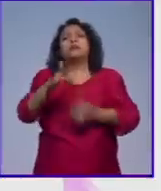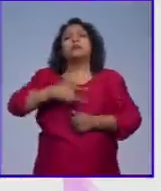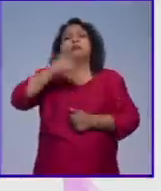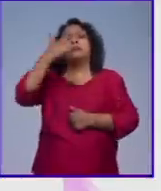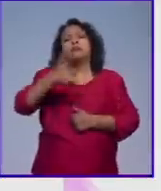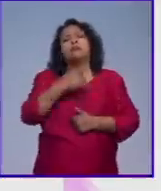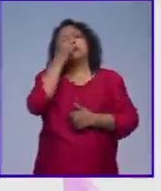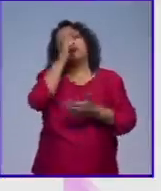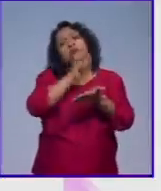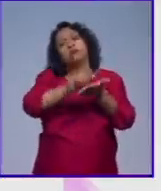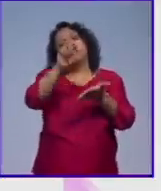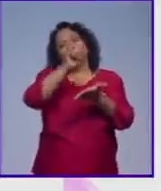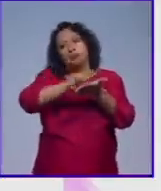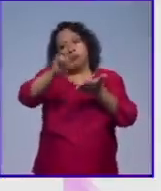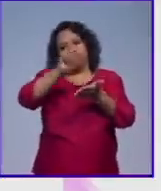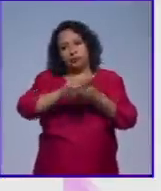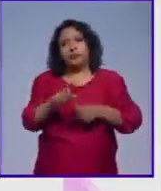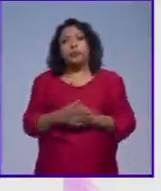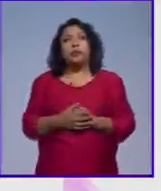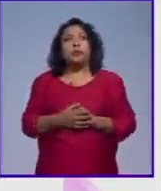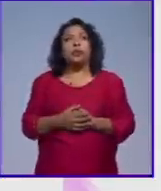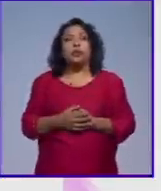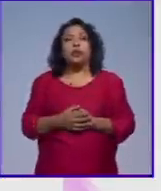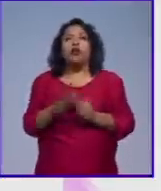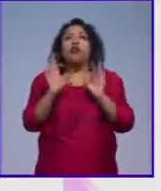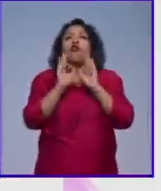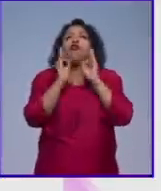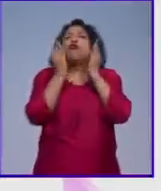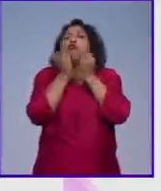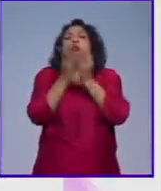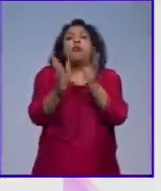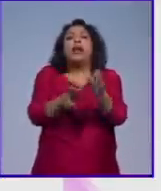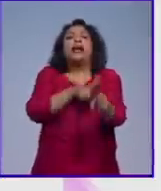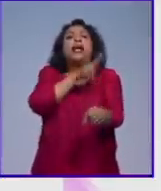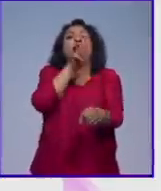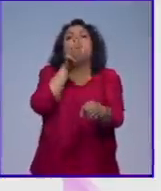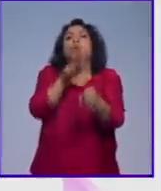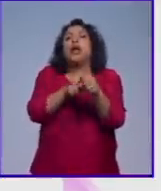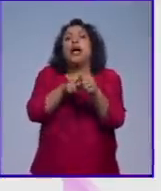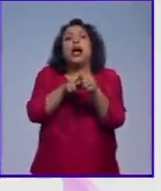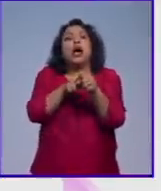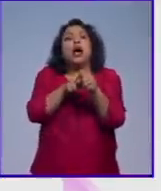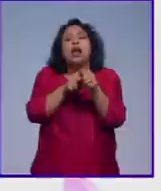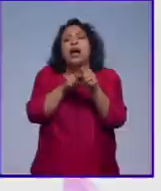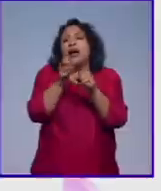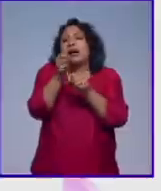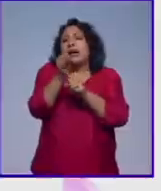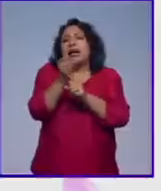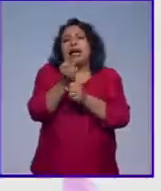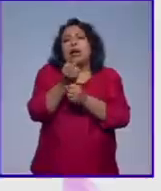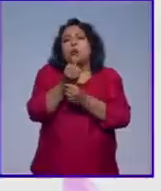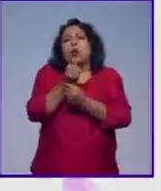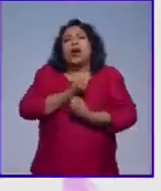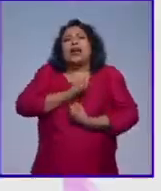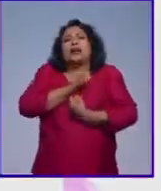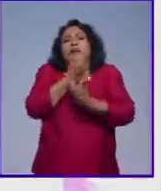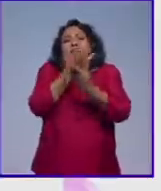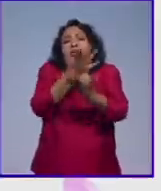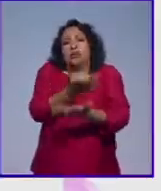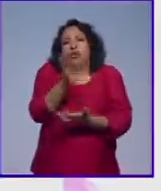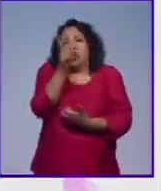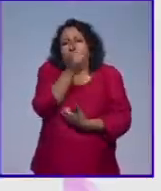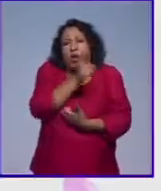sensaciones. Es la manera natural de ser del lenguaje. Entonces, tener